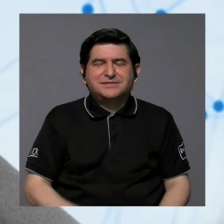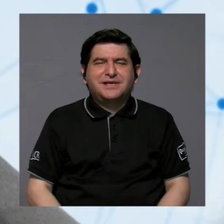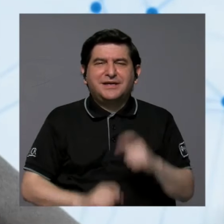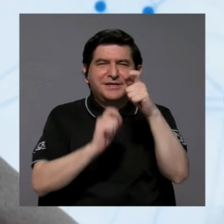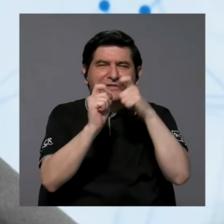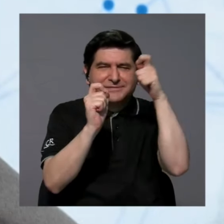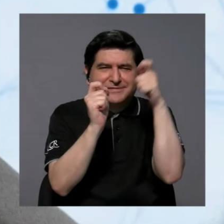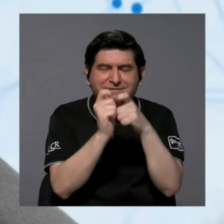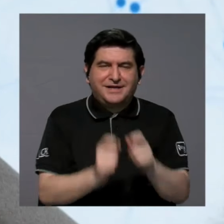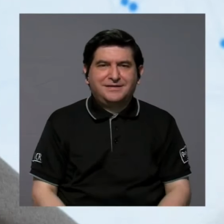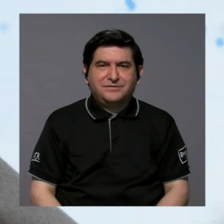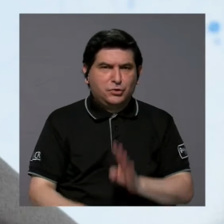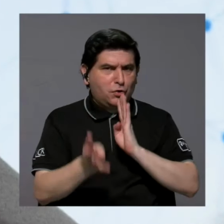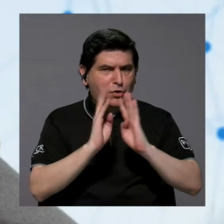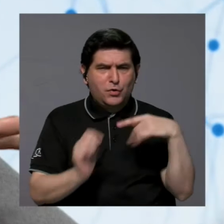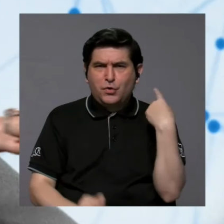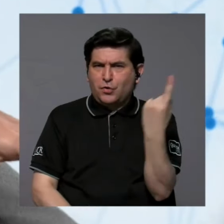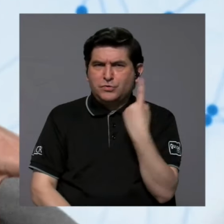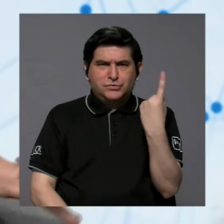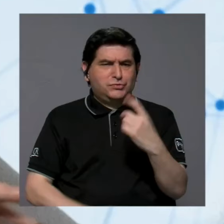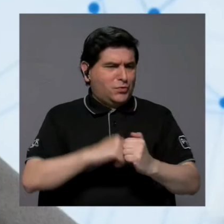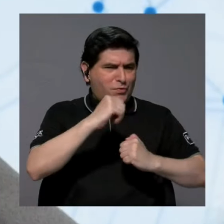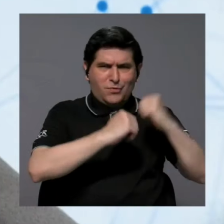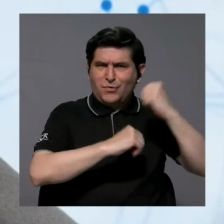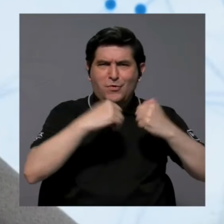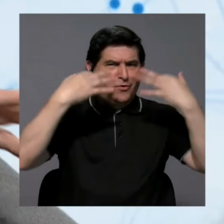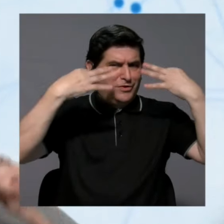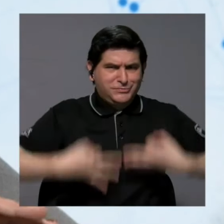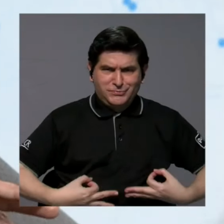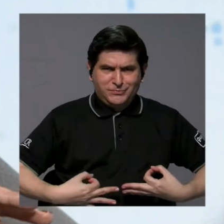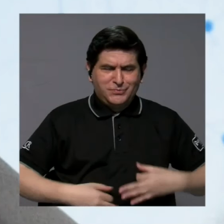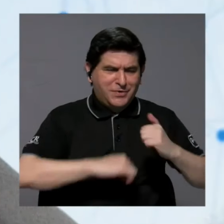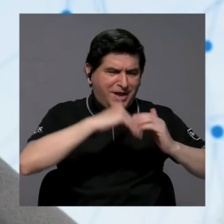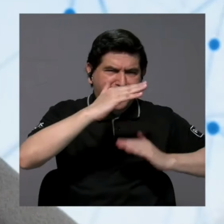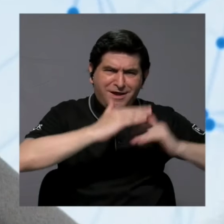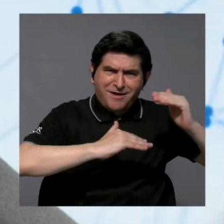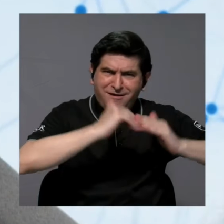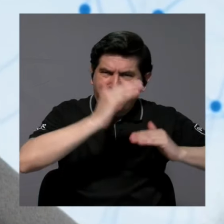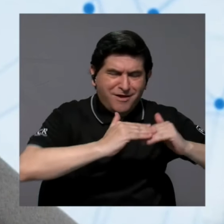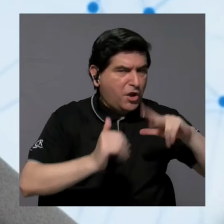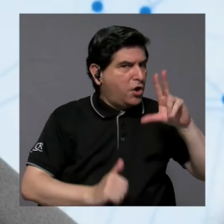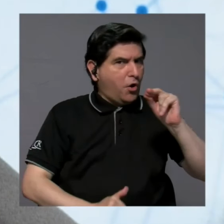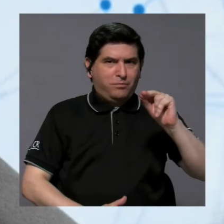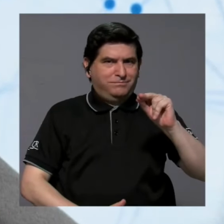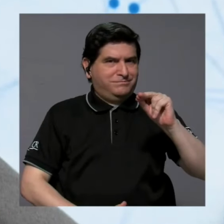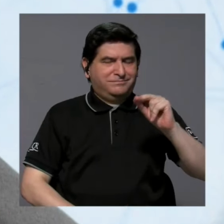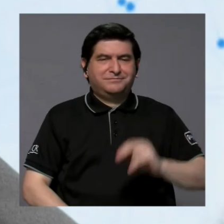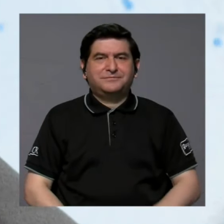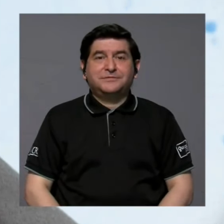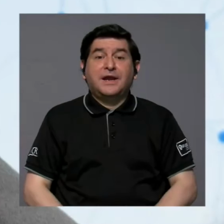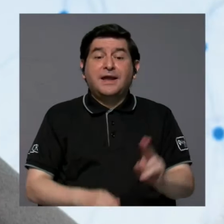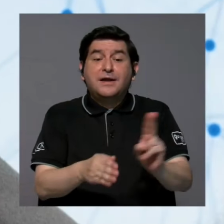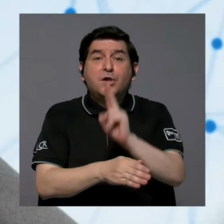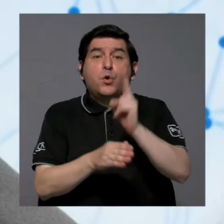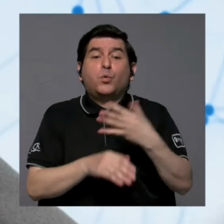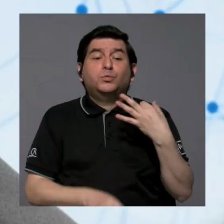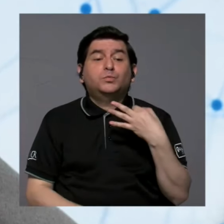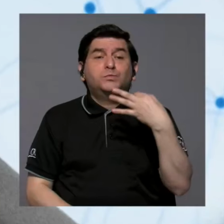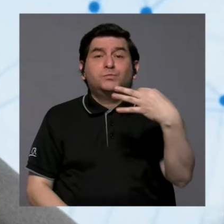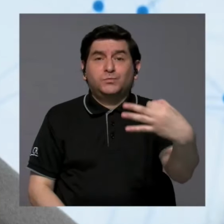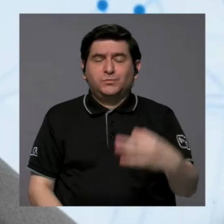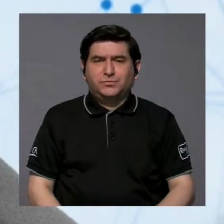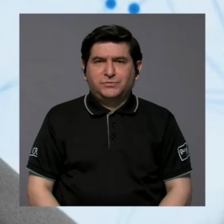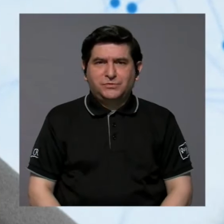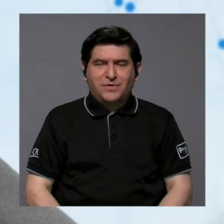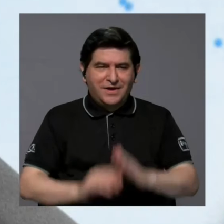en detalle. No estamos hablando solo de las estructuras físicas, lo que se construye, sino también el uso cotidiano, o